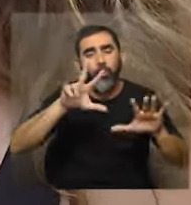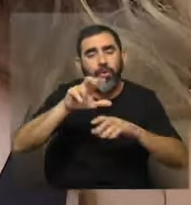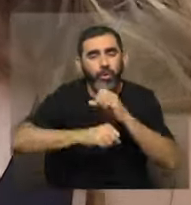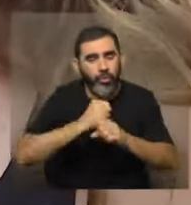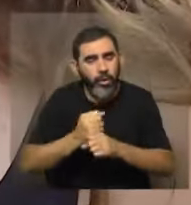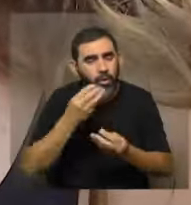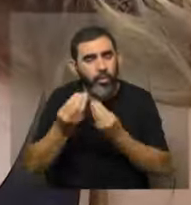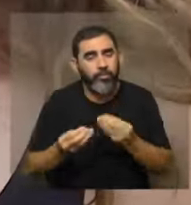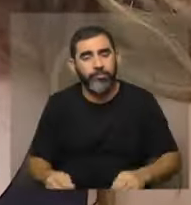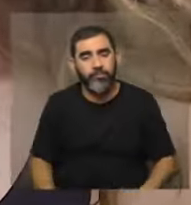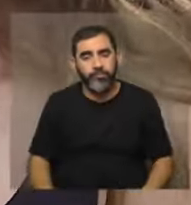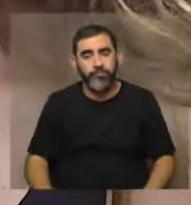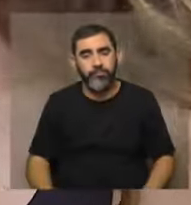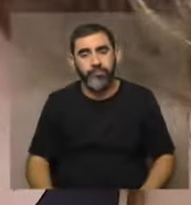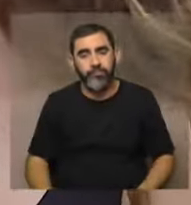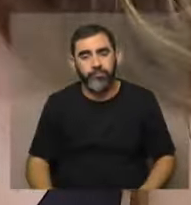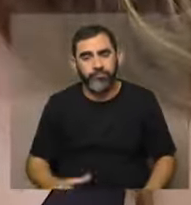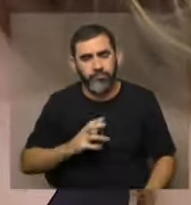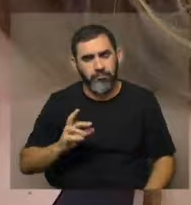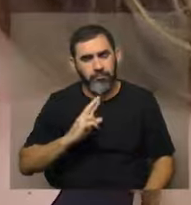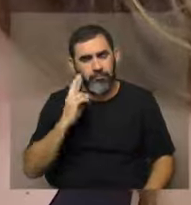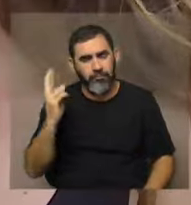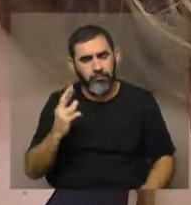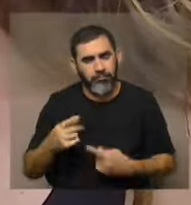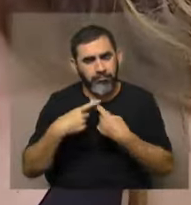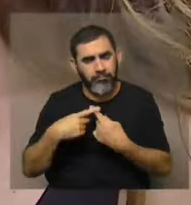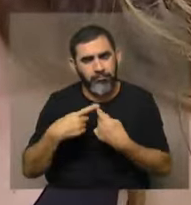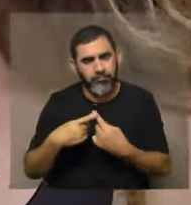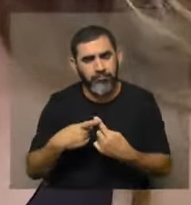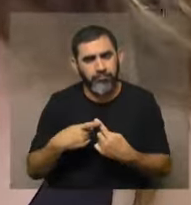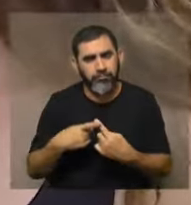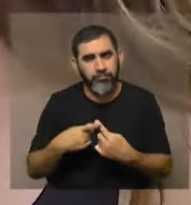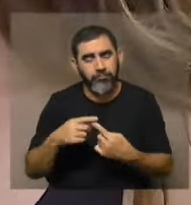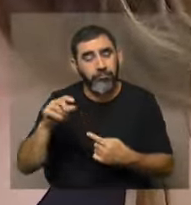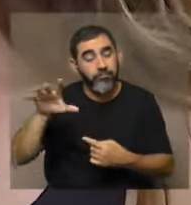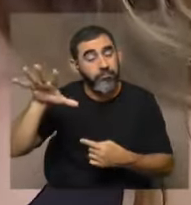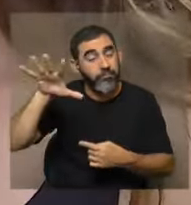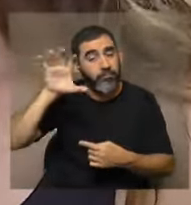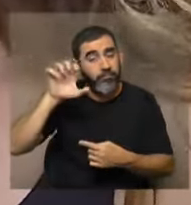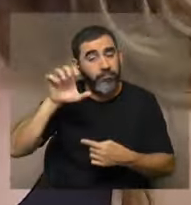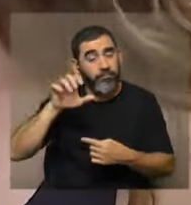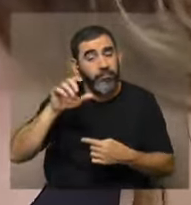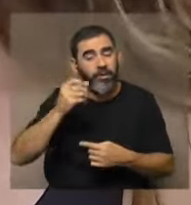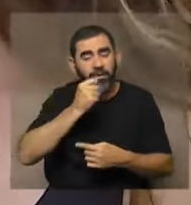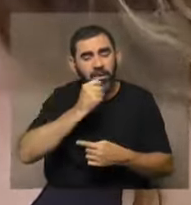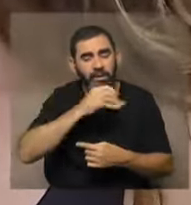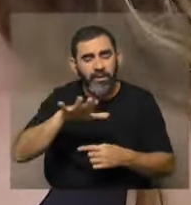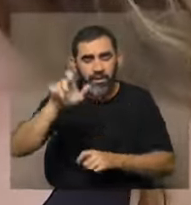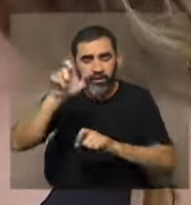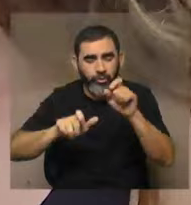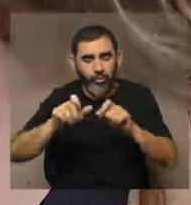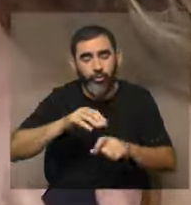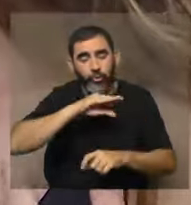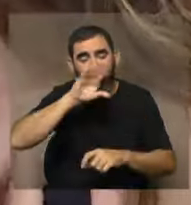eso no me pareció medio extraña la discusión eh Estuve escuchando a varios historiadores hablar al